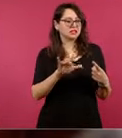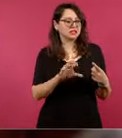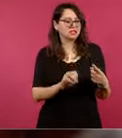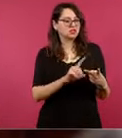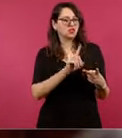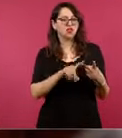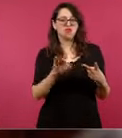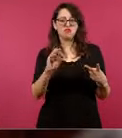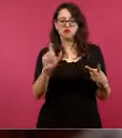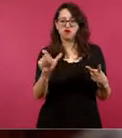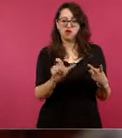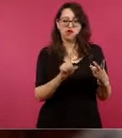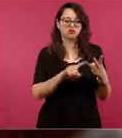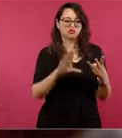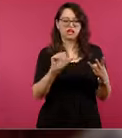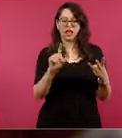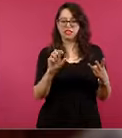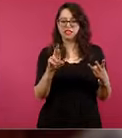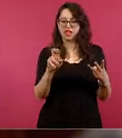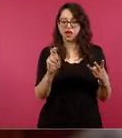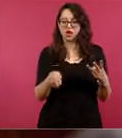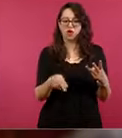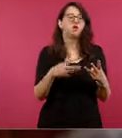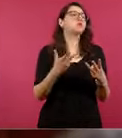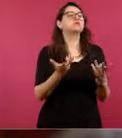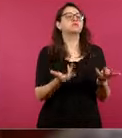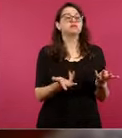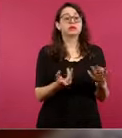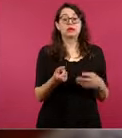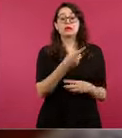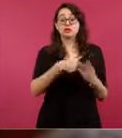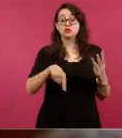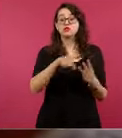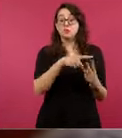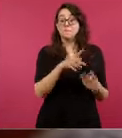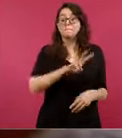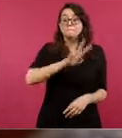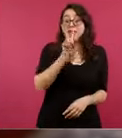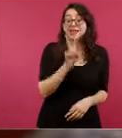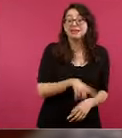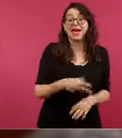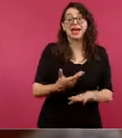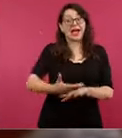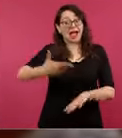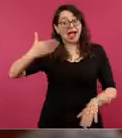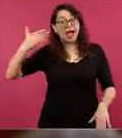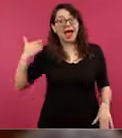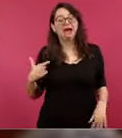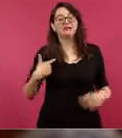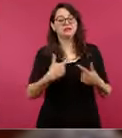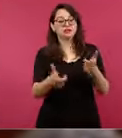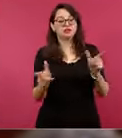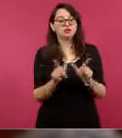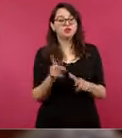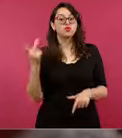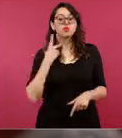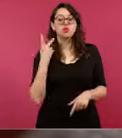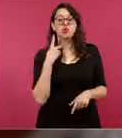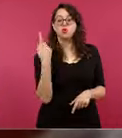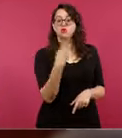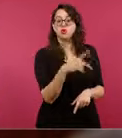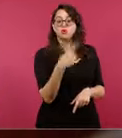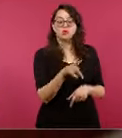Fox, Felipe Calderón, quienes estuvieron realmente haciendo proselitismo a favor de sus candidatos. La reflexión que yo le